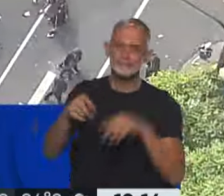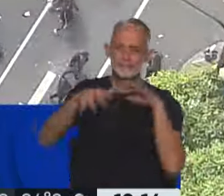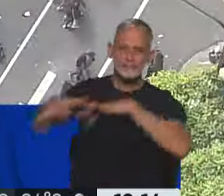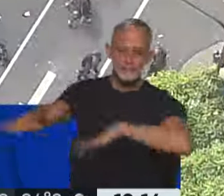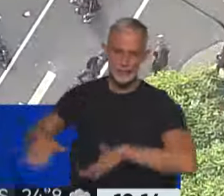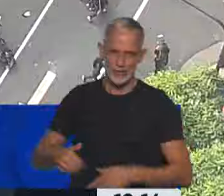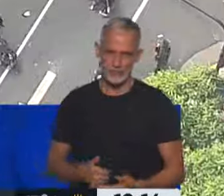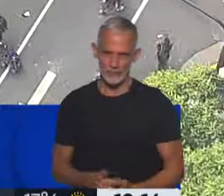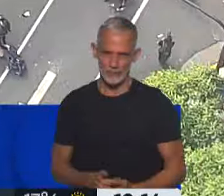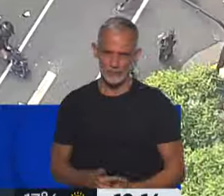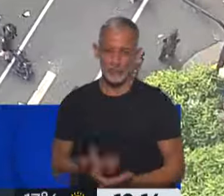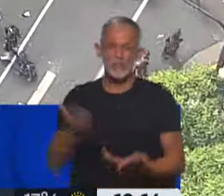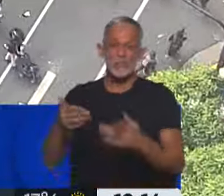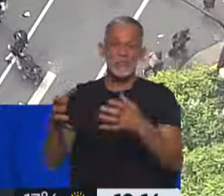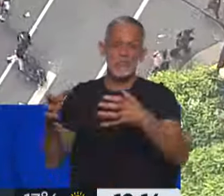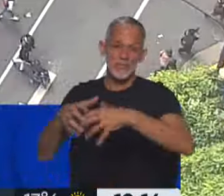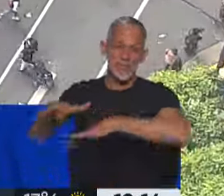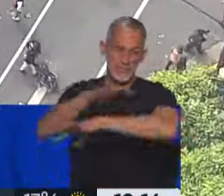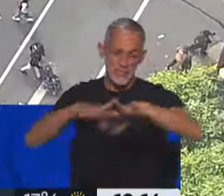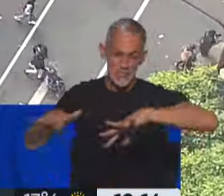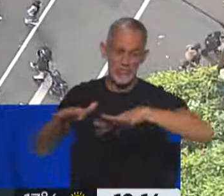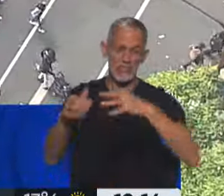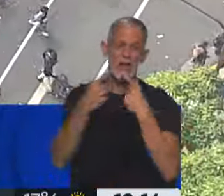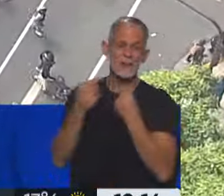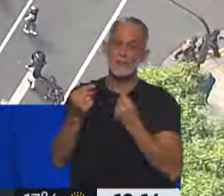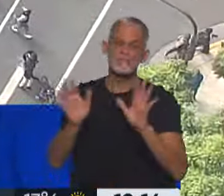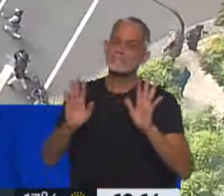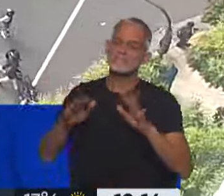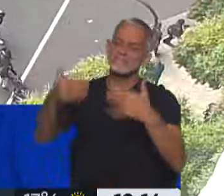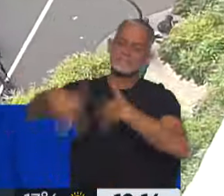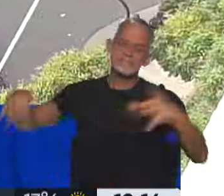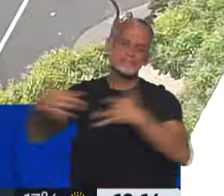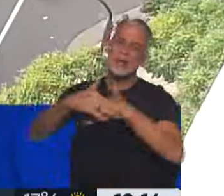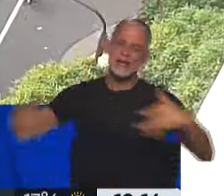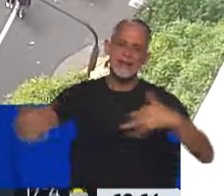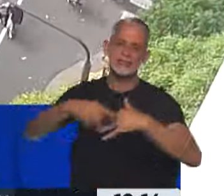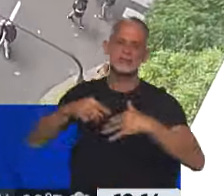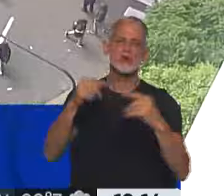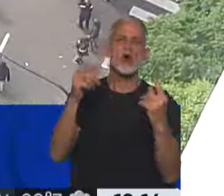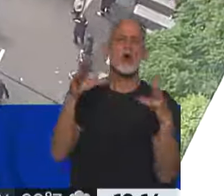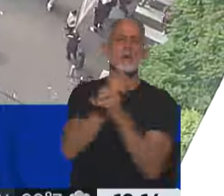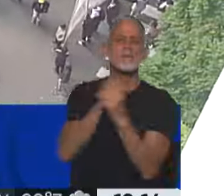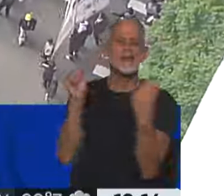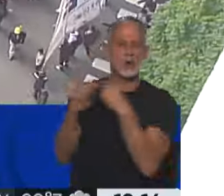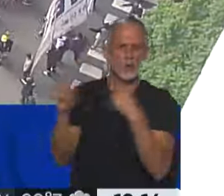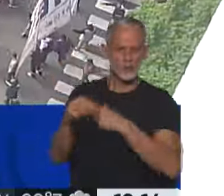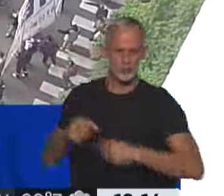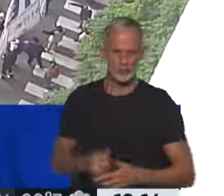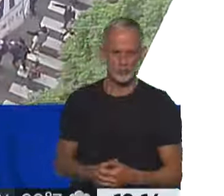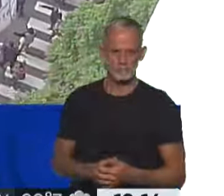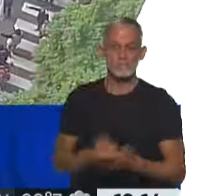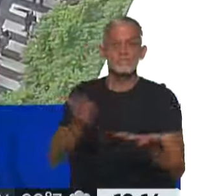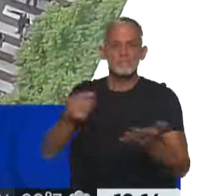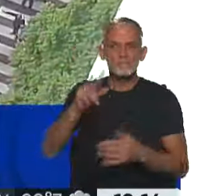manifestantes y las organizaciones sociales para liberar el tránsito sobre el Metrobús de la Avenida 9 de Julio. Se preveía y